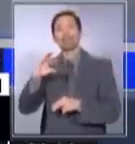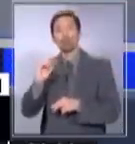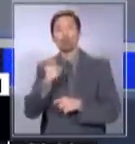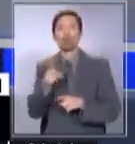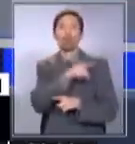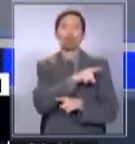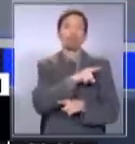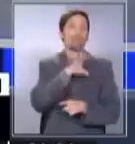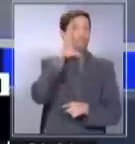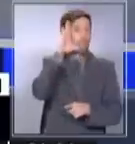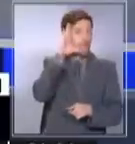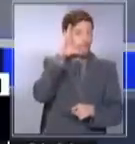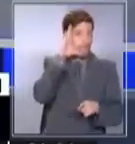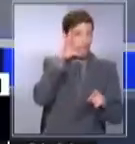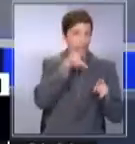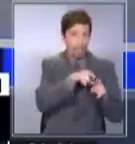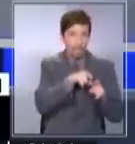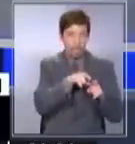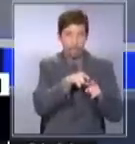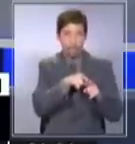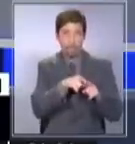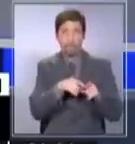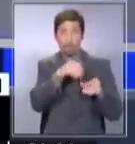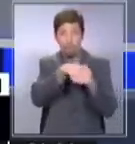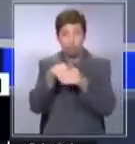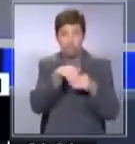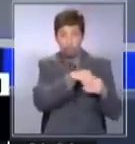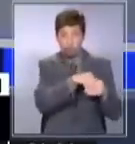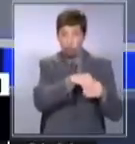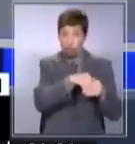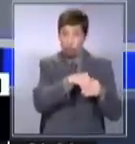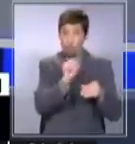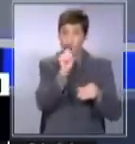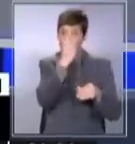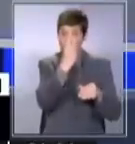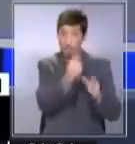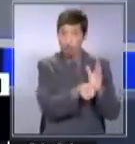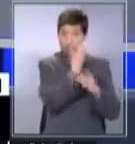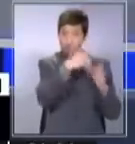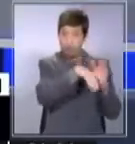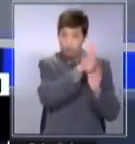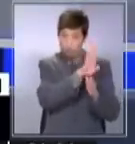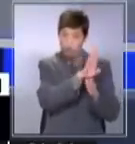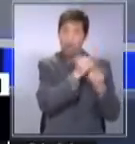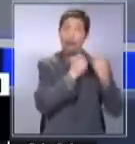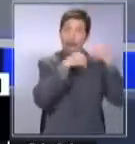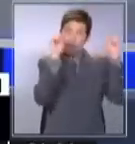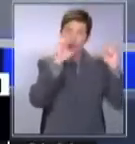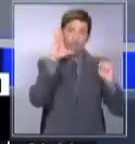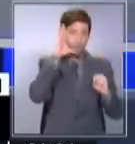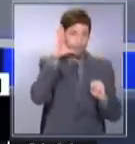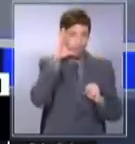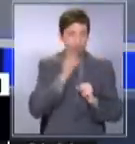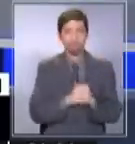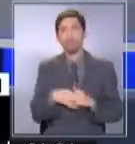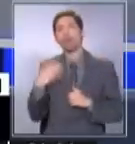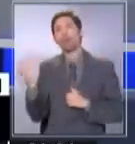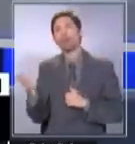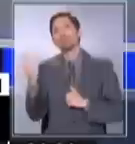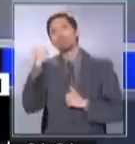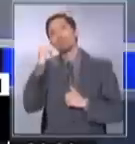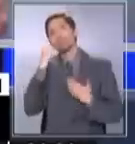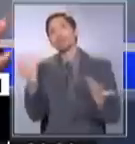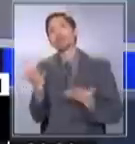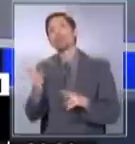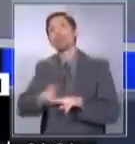bachelet en ese resultado en la primaria de la nueva mayoría ganó Michel bachelet en este caso cómo piezan trabajar para que Obviamente